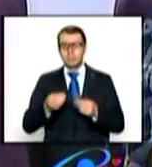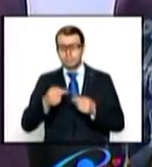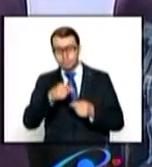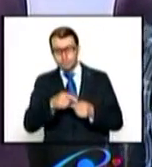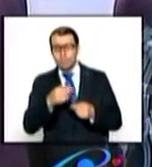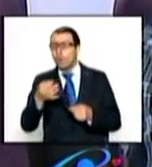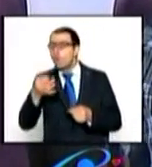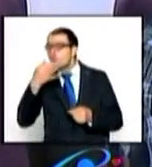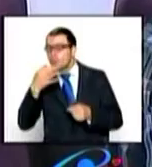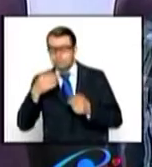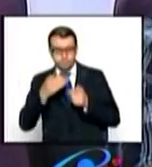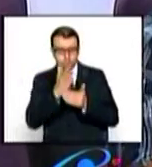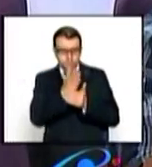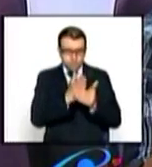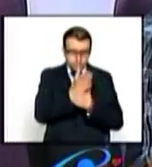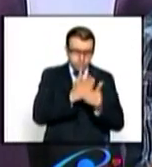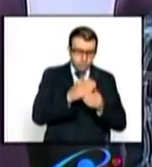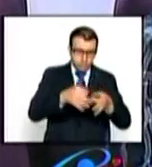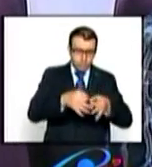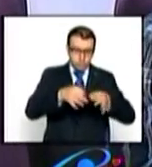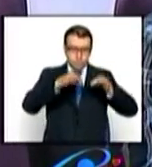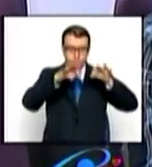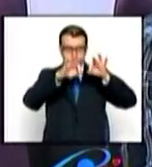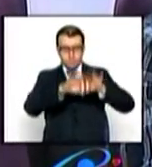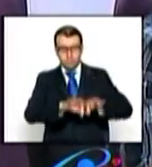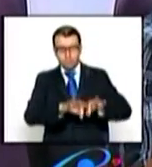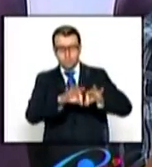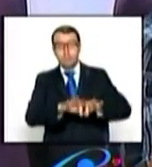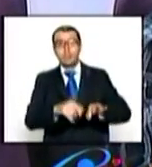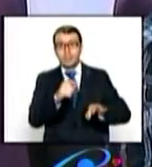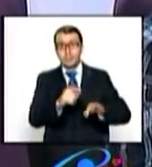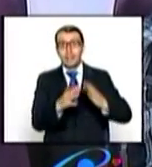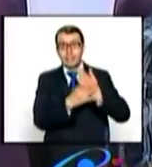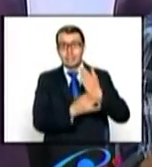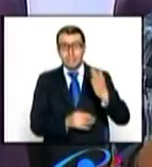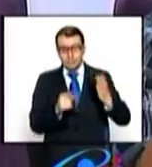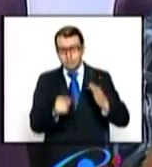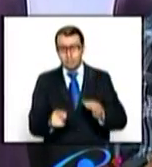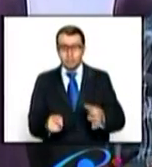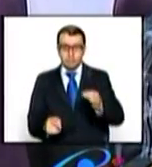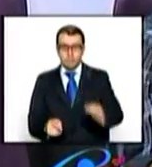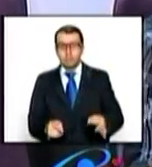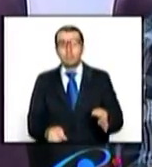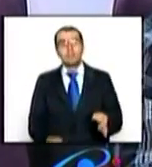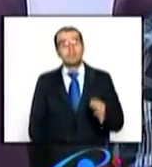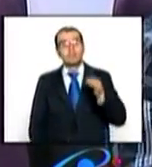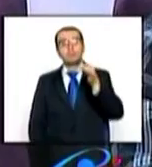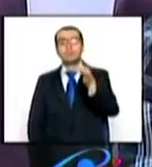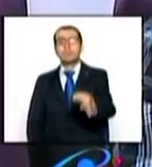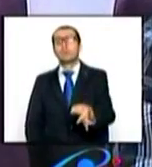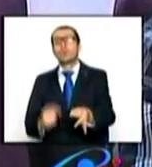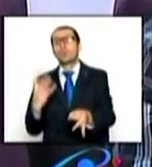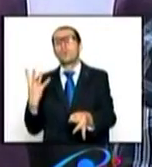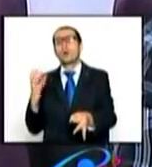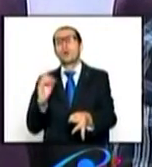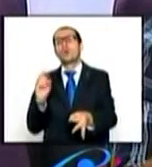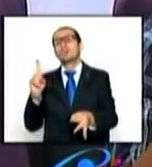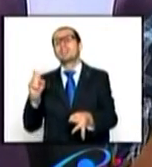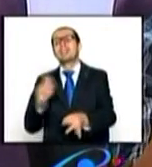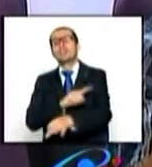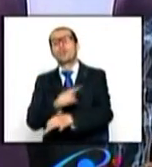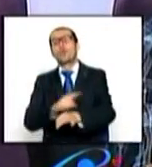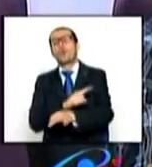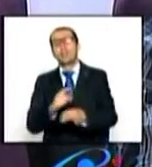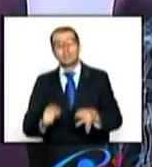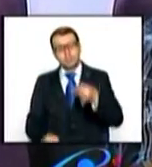omega y pártanla en dos. El líquido que tiene dentro, que es el aceite, viértalo en una copa y métalo en la nevera unas 4 a 6 horas. Si cuando usted